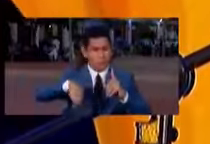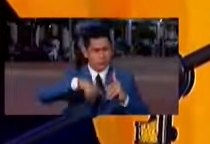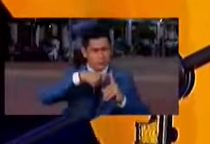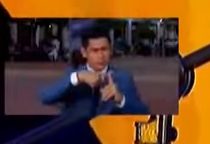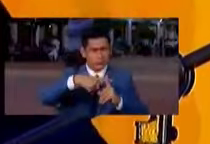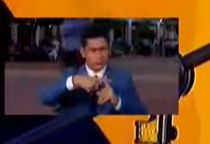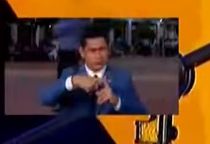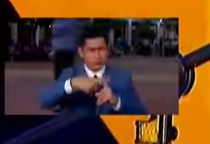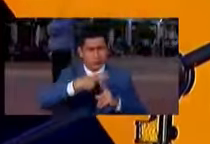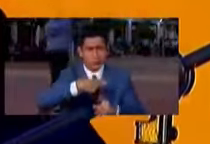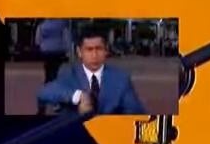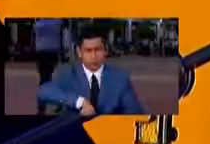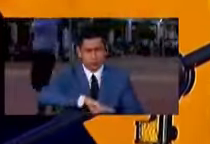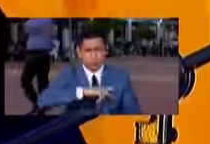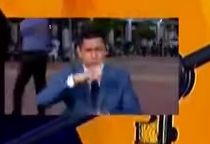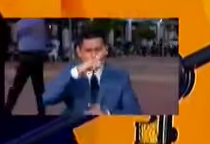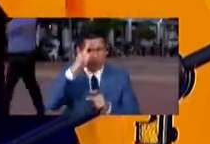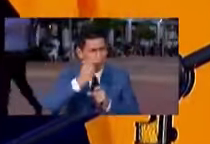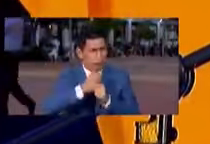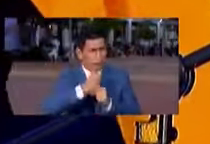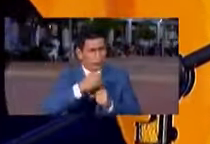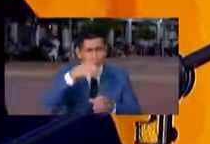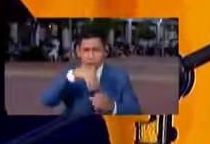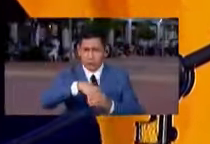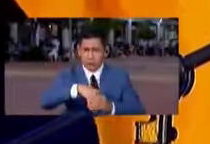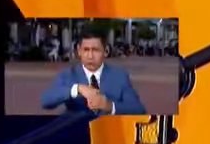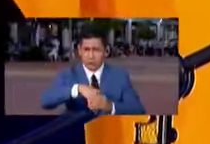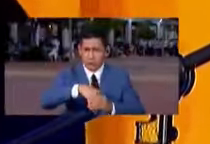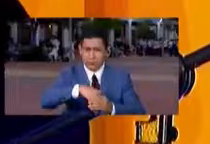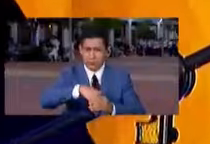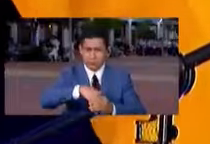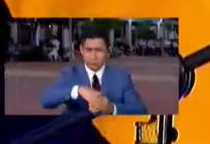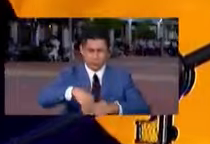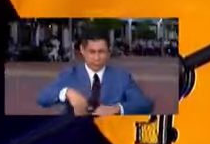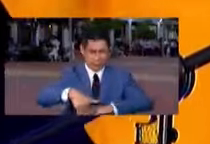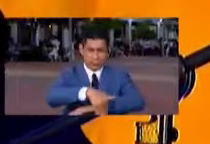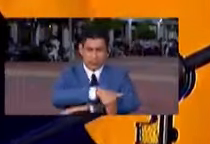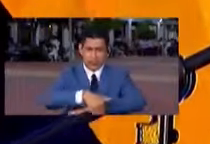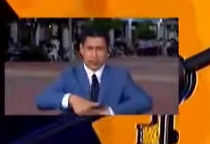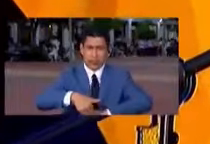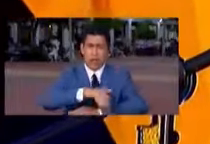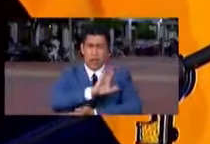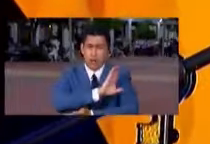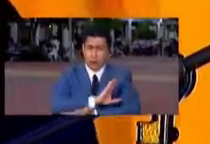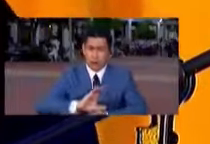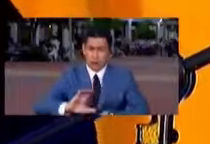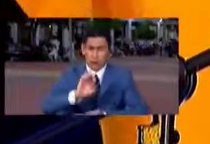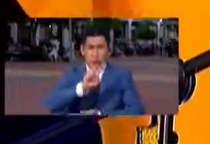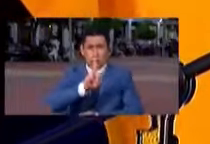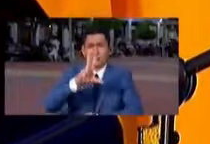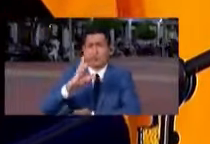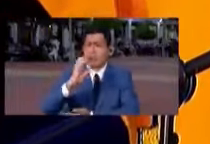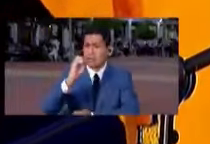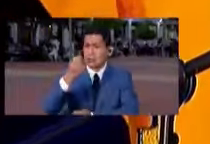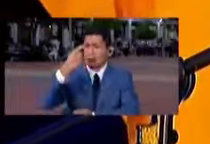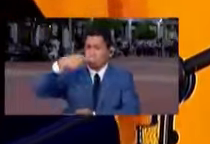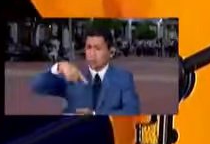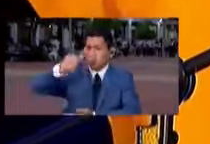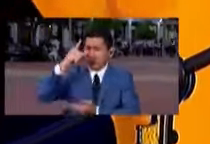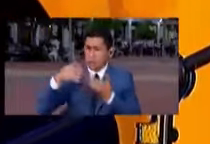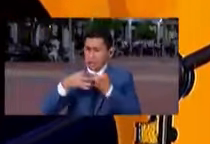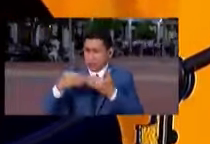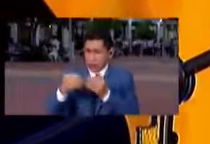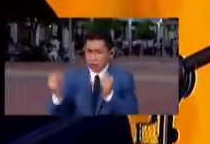con lo que estamos haciendo en Vía a la Costa, con la Autoridad Aeroportuaria y con EMAPAC, más de 230 millones de dólares en obras,